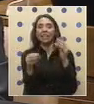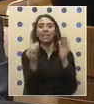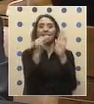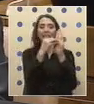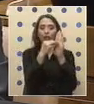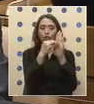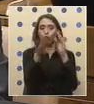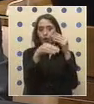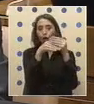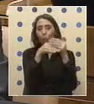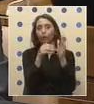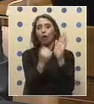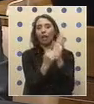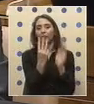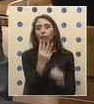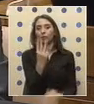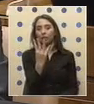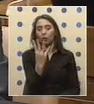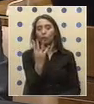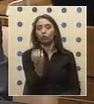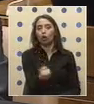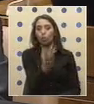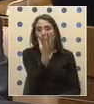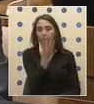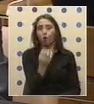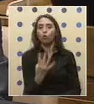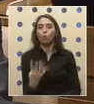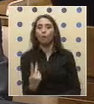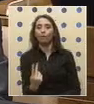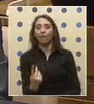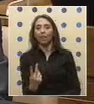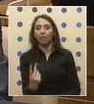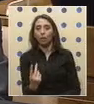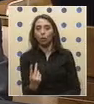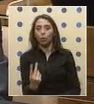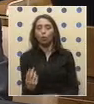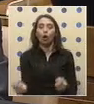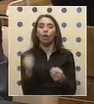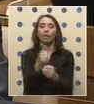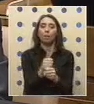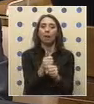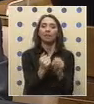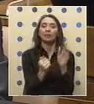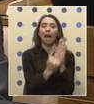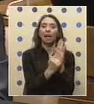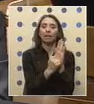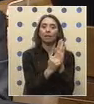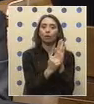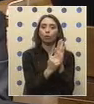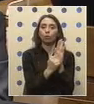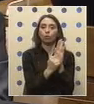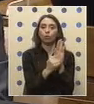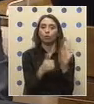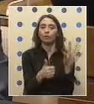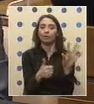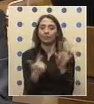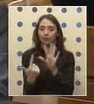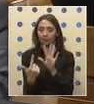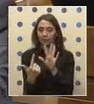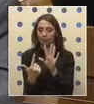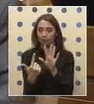artículo 34 nuevo y el número 21, que reemplaza el artículo